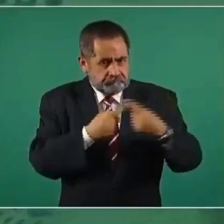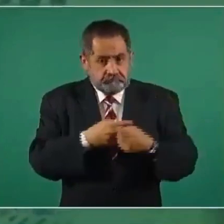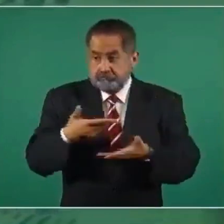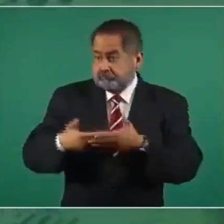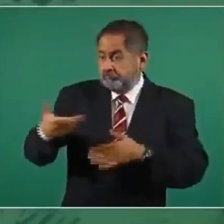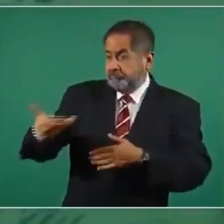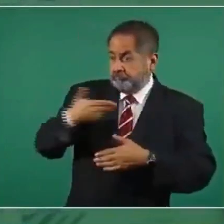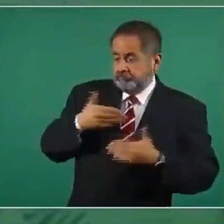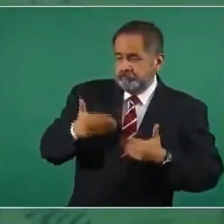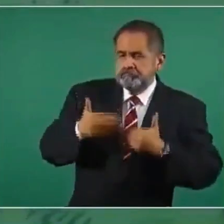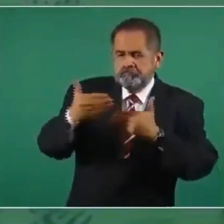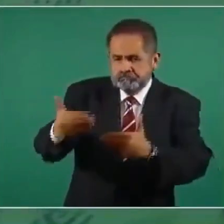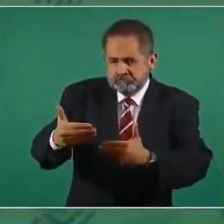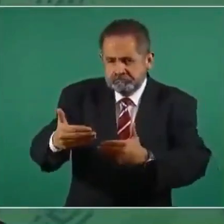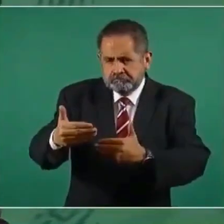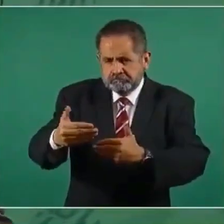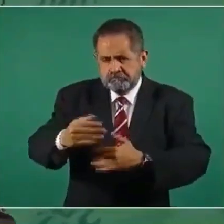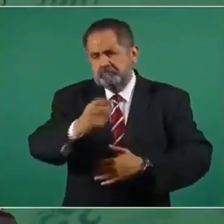de la prórroga,